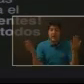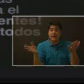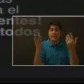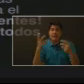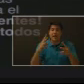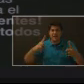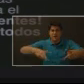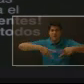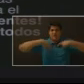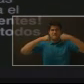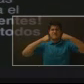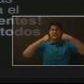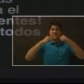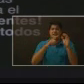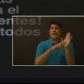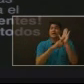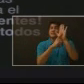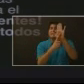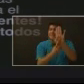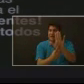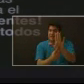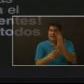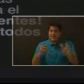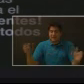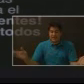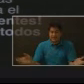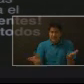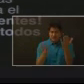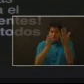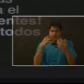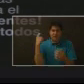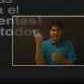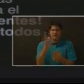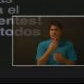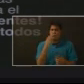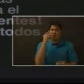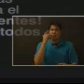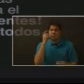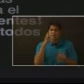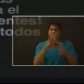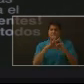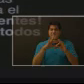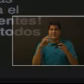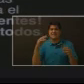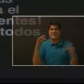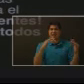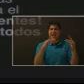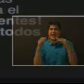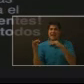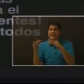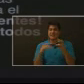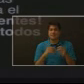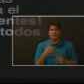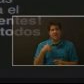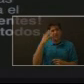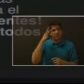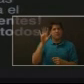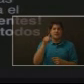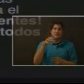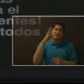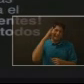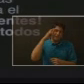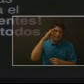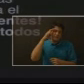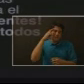valientes que se presenten y suban todos los hombres de guerra. No sé si usted se recuerda cuando estaba